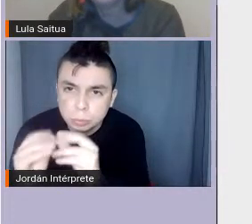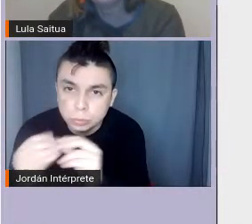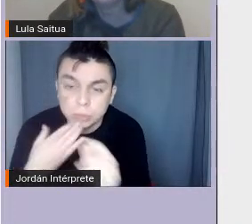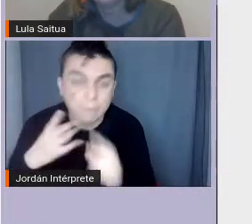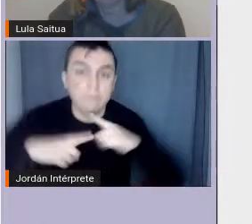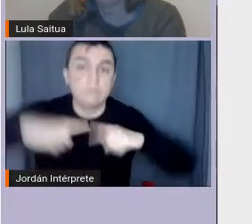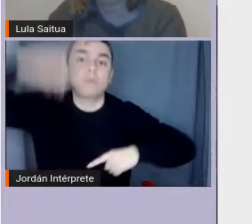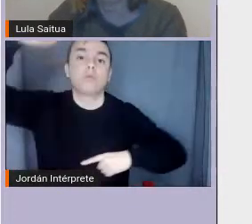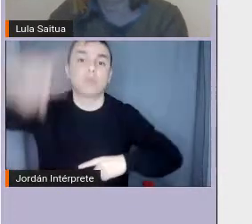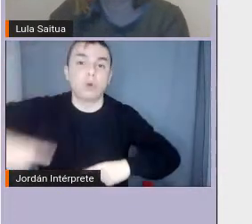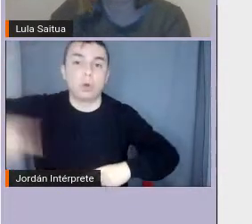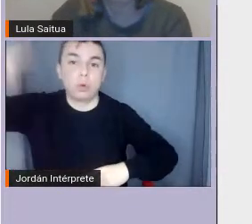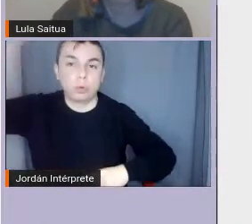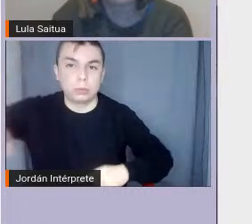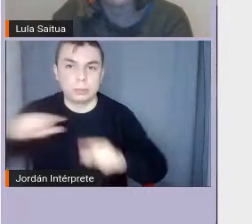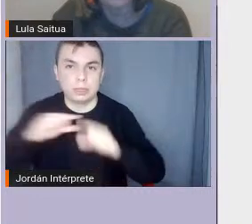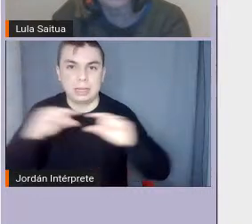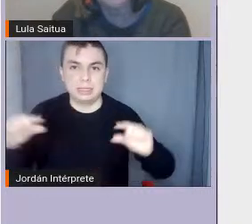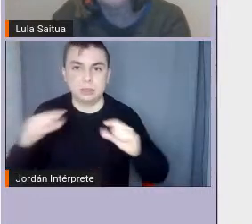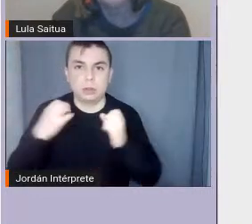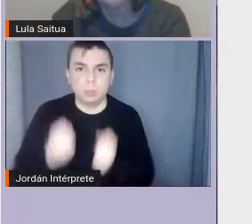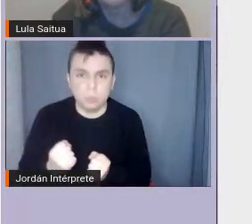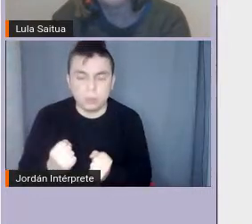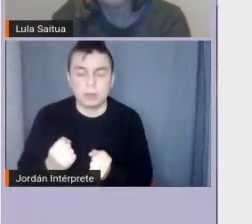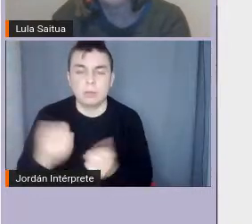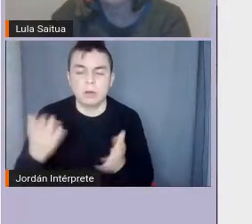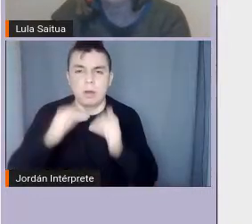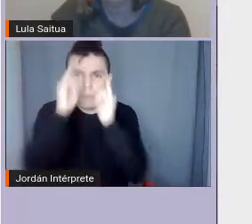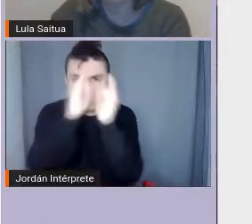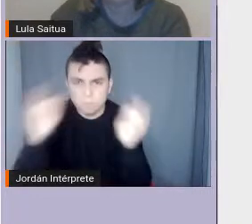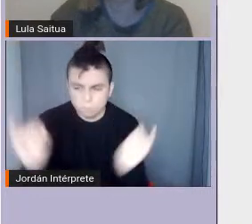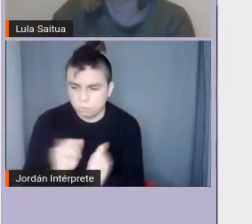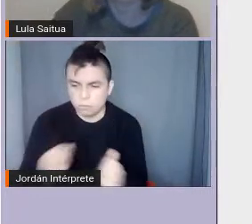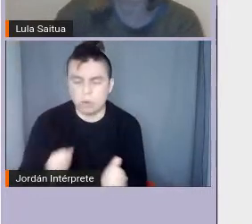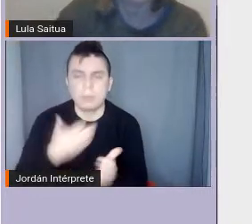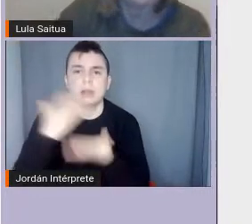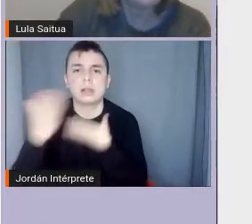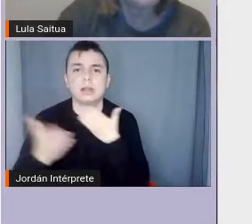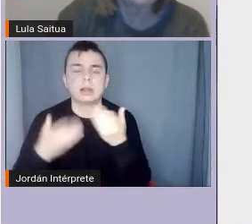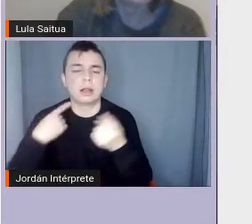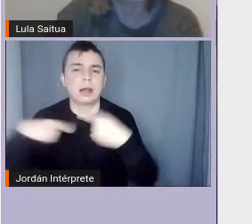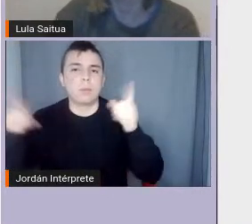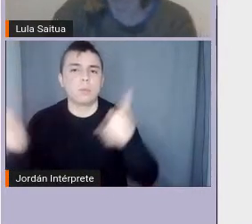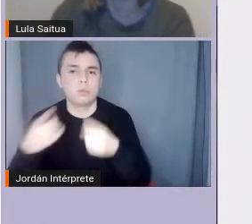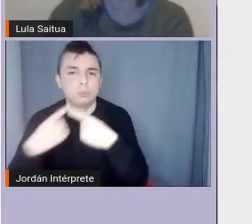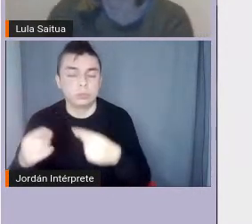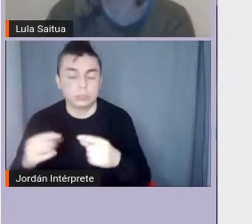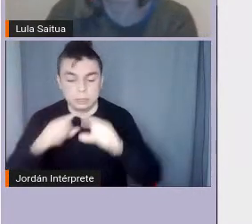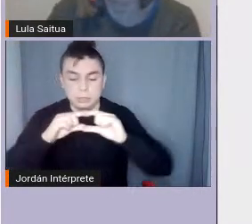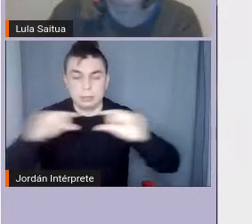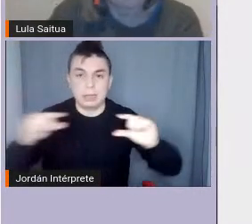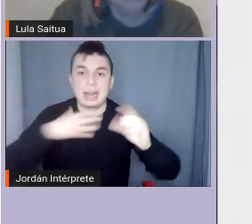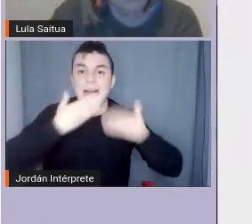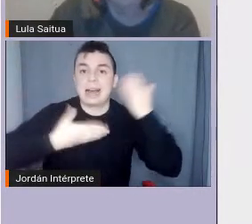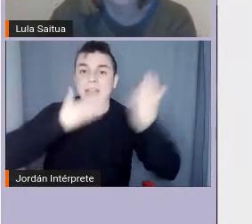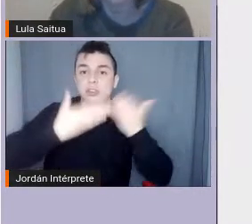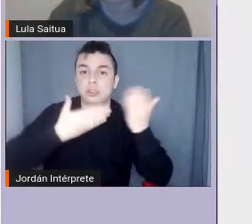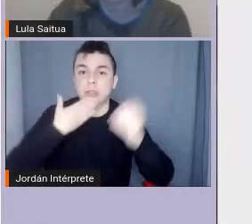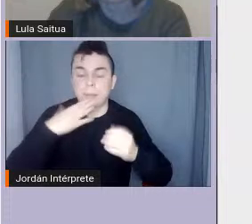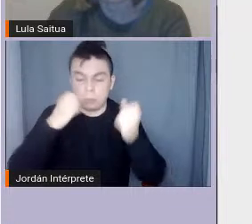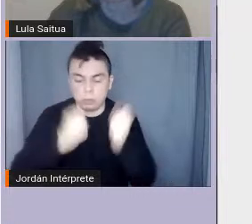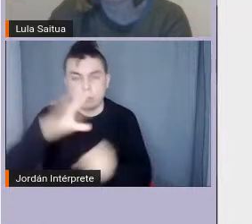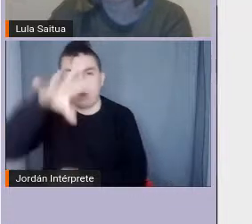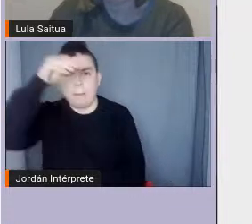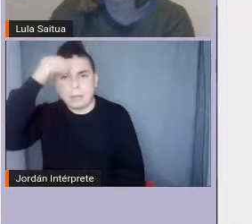Con la canción podemos ver formas musicales. Podemos, a través de la canción, adquirir conocimientos teóricos